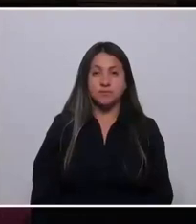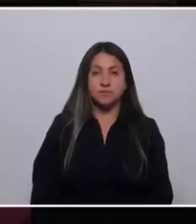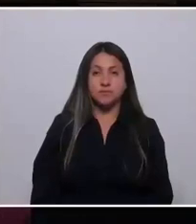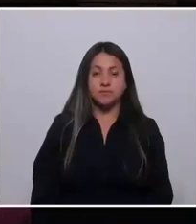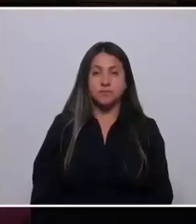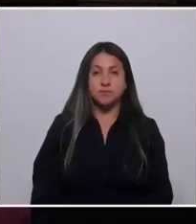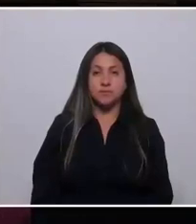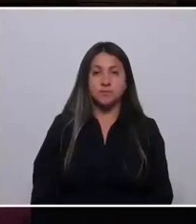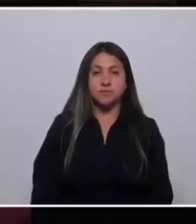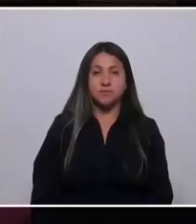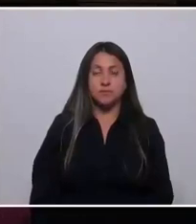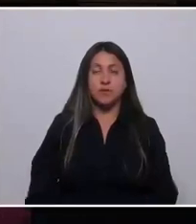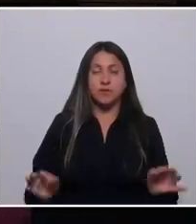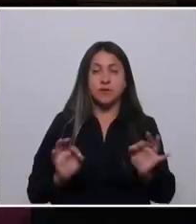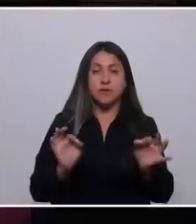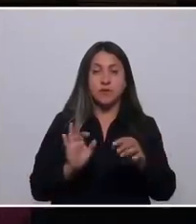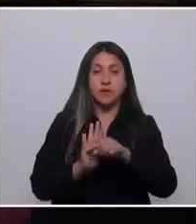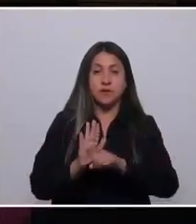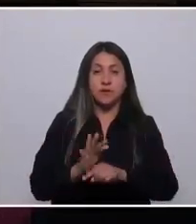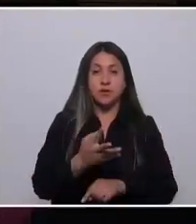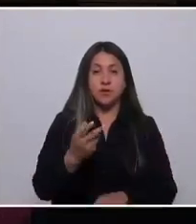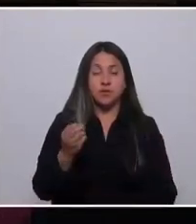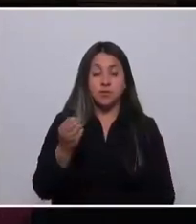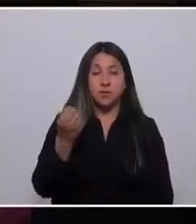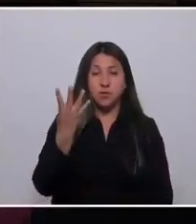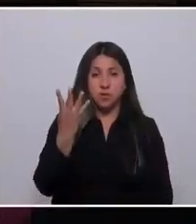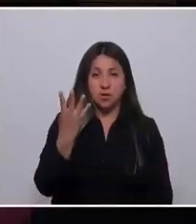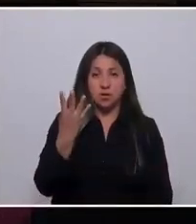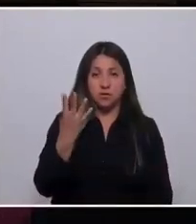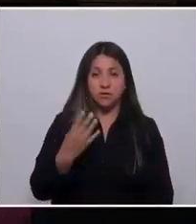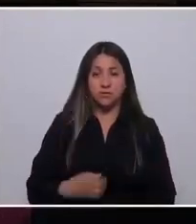Enseguida, en la indicación número 4,